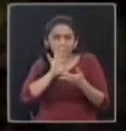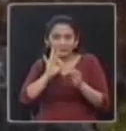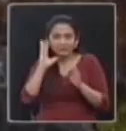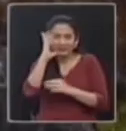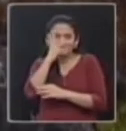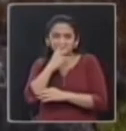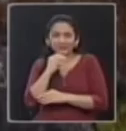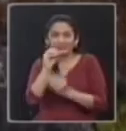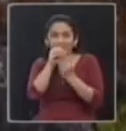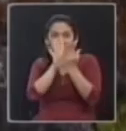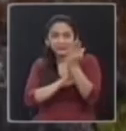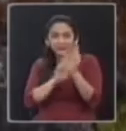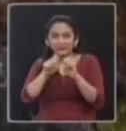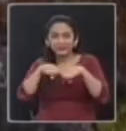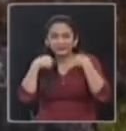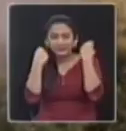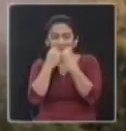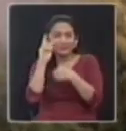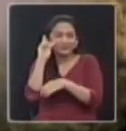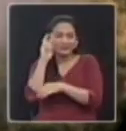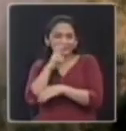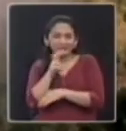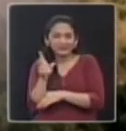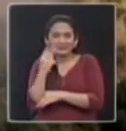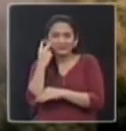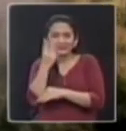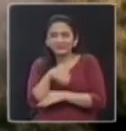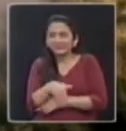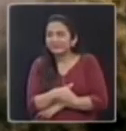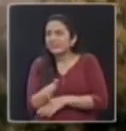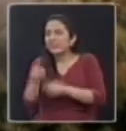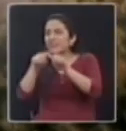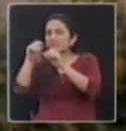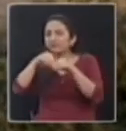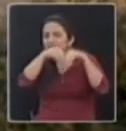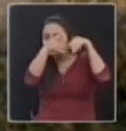turístico se complementa con un recorrido de la ruta paisajística a través de la cascada.